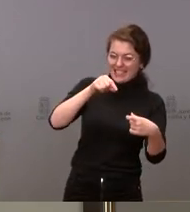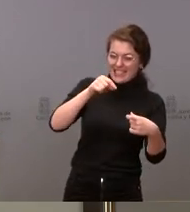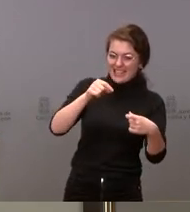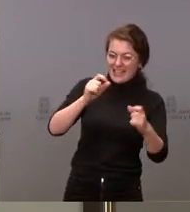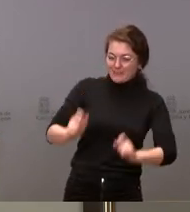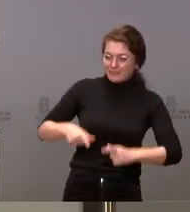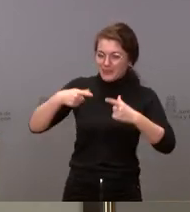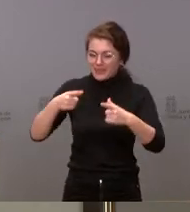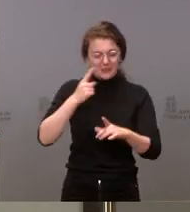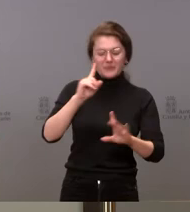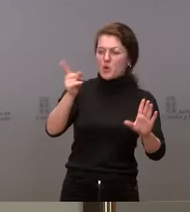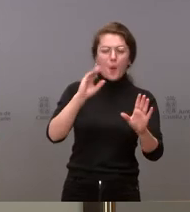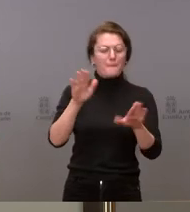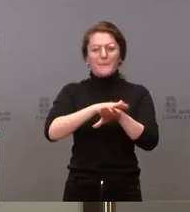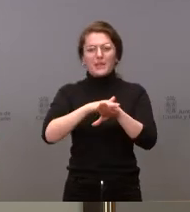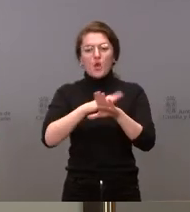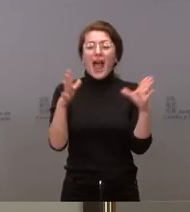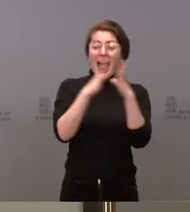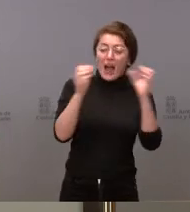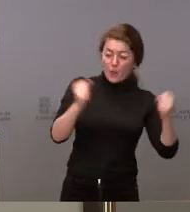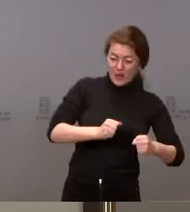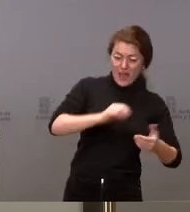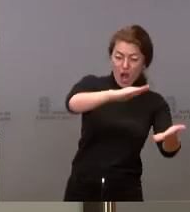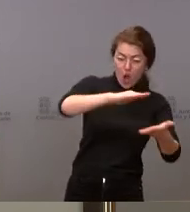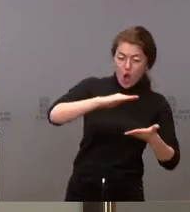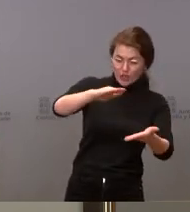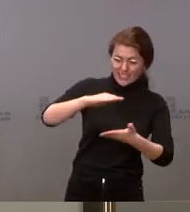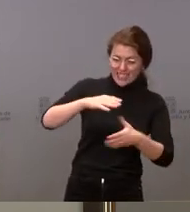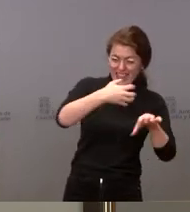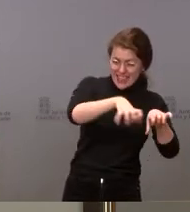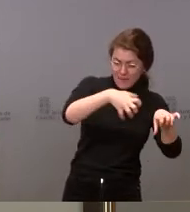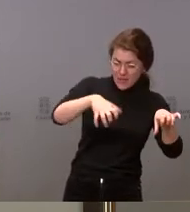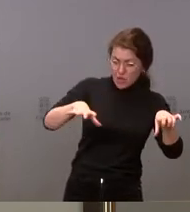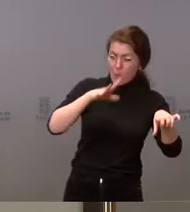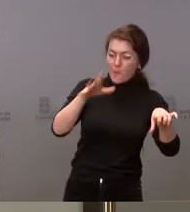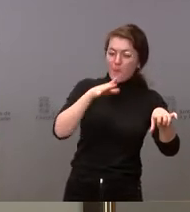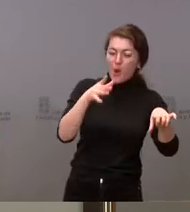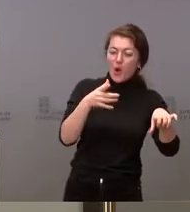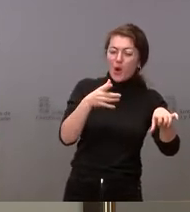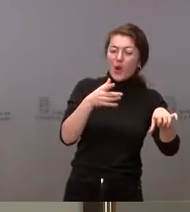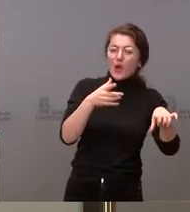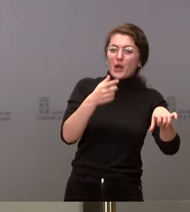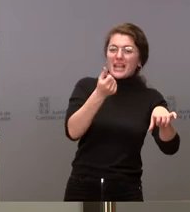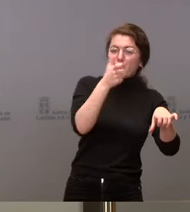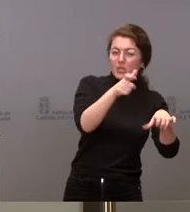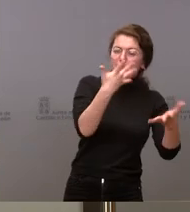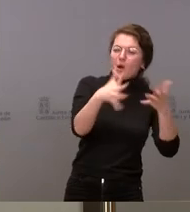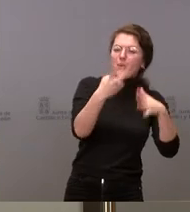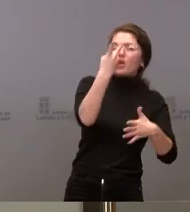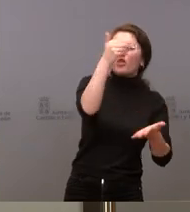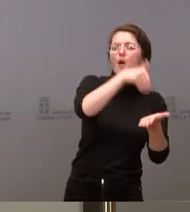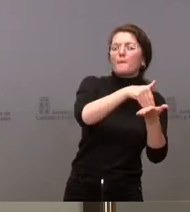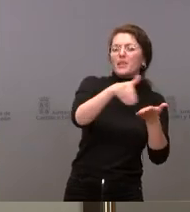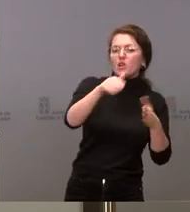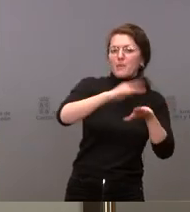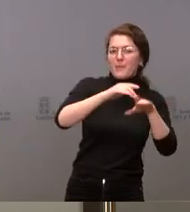perdón acuerda unos lotes y los divide por importe de más o menos dos millones para cada empresa una creo que es